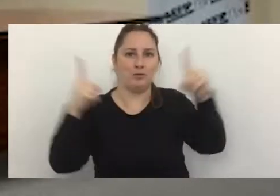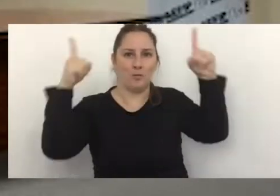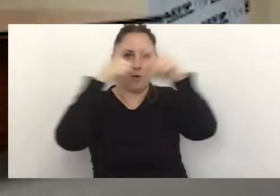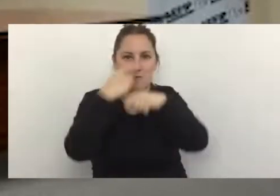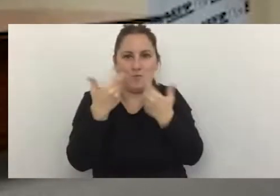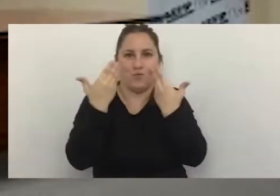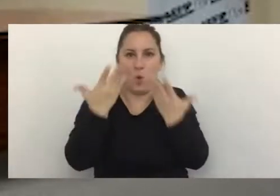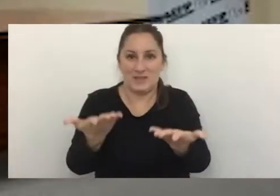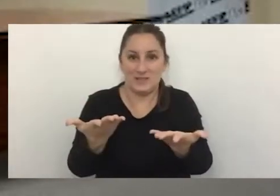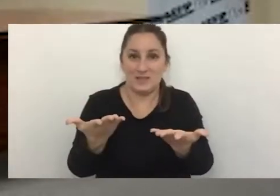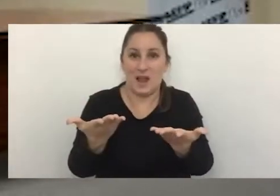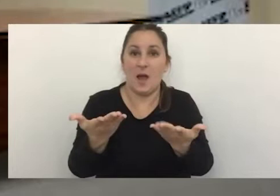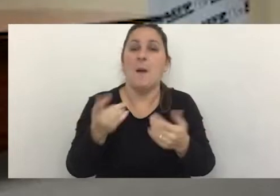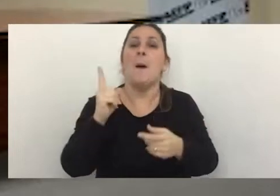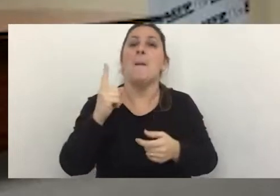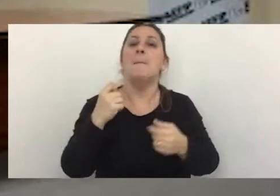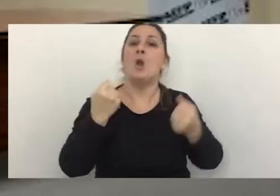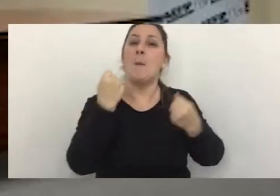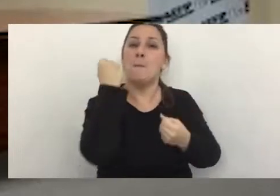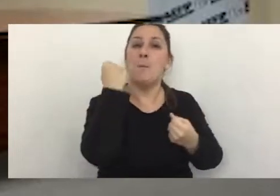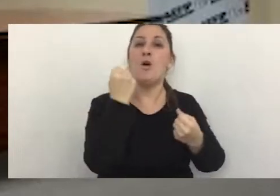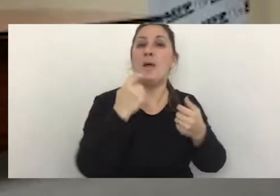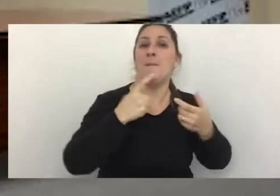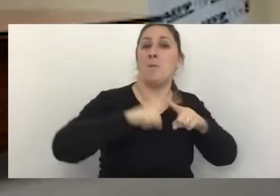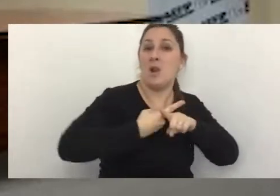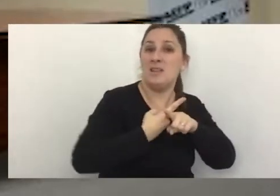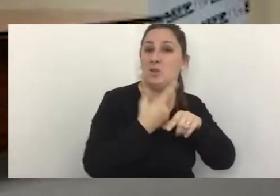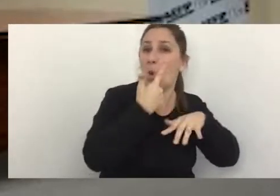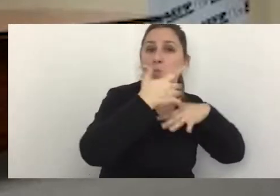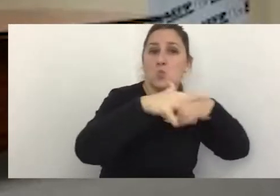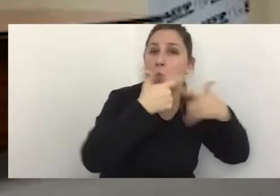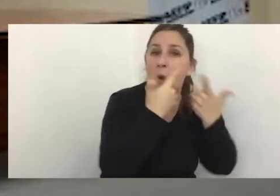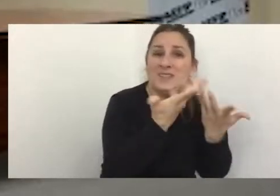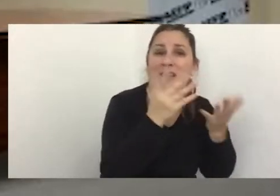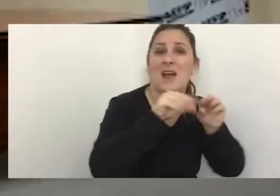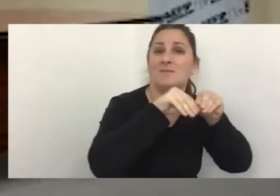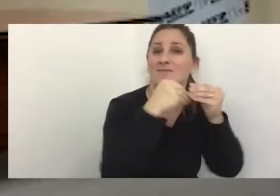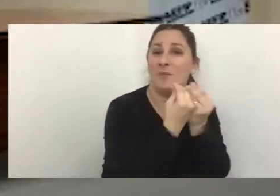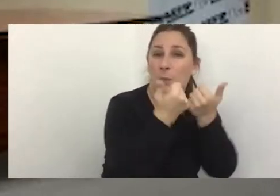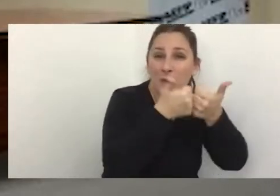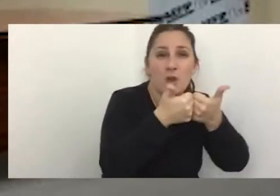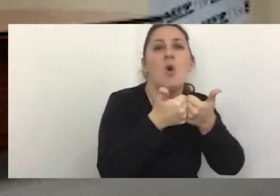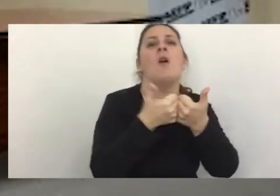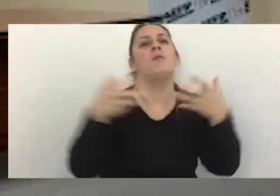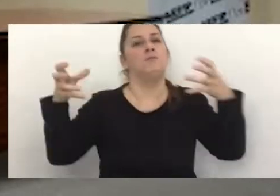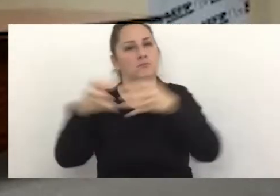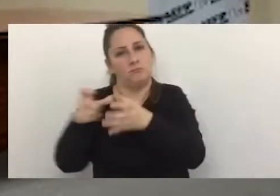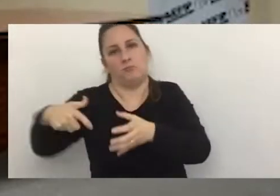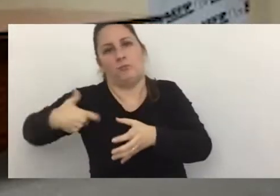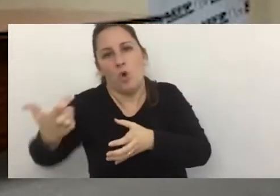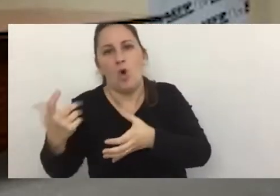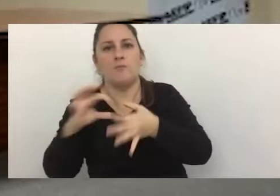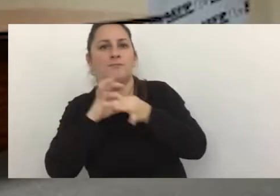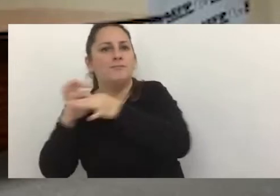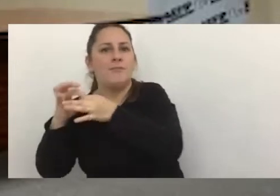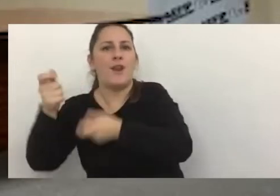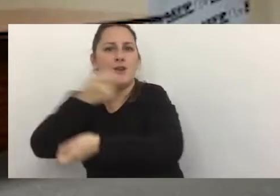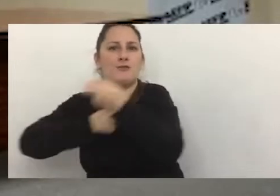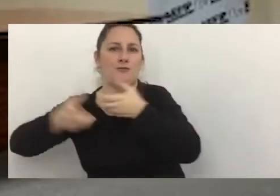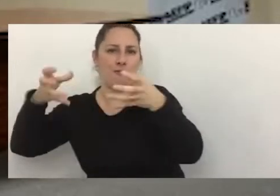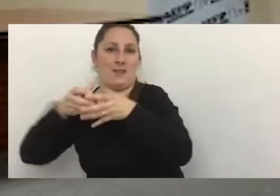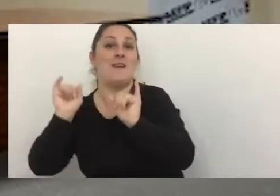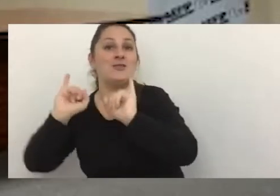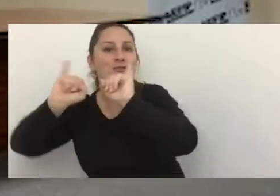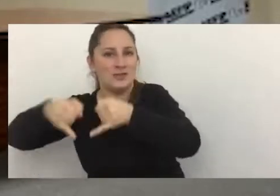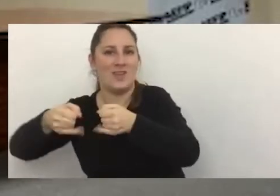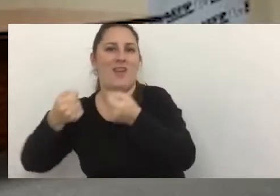da respuesta al poder político lo da el movimiento obrero organizado y lo da a través del conflicto y la negociación colectiva. Esto es